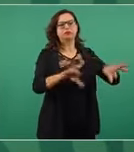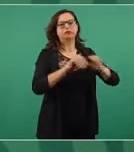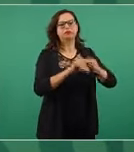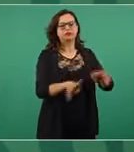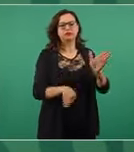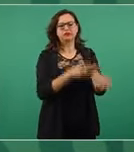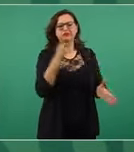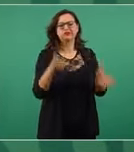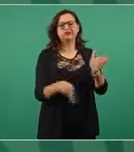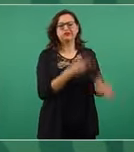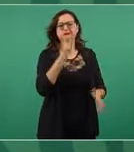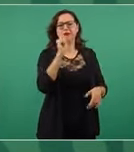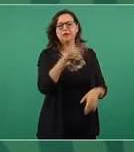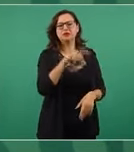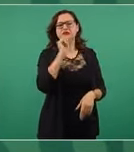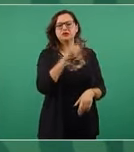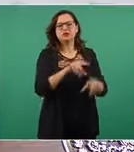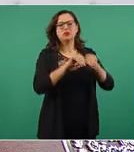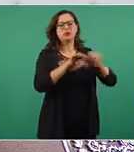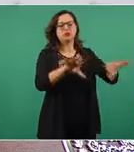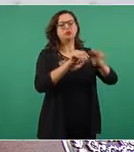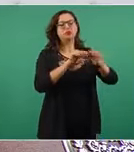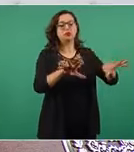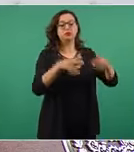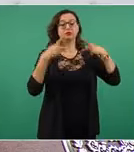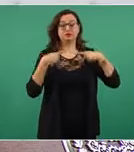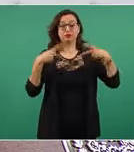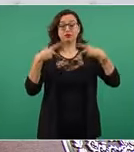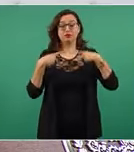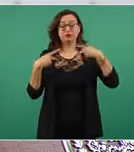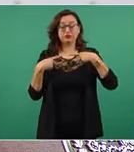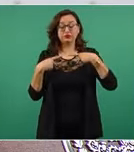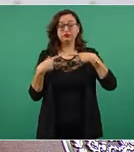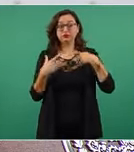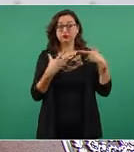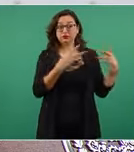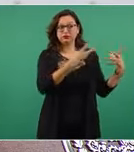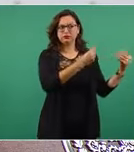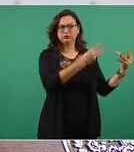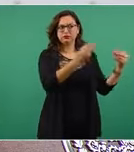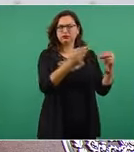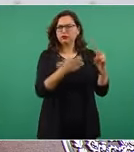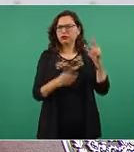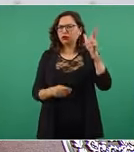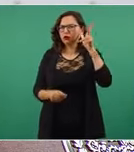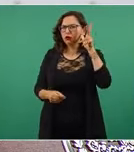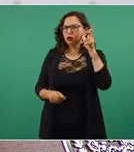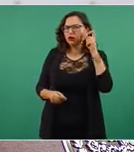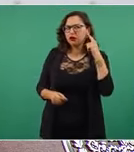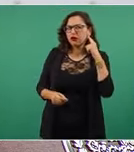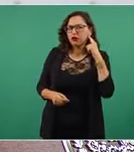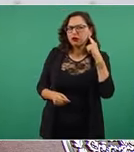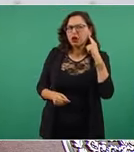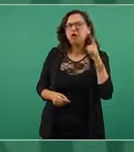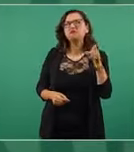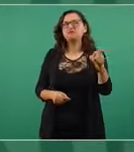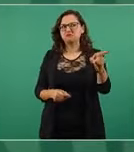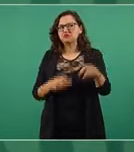mucha gente piensa que eso es malo, aunque vayan a la iglesia,